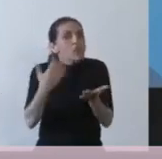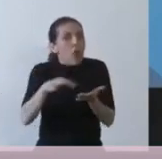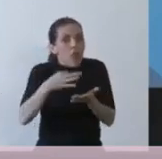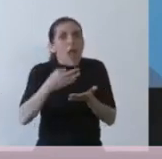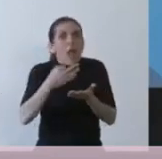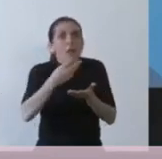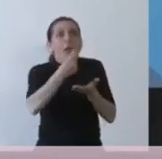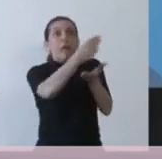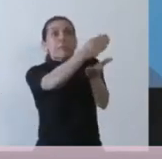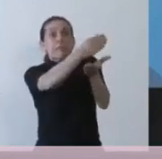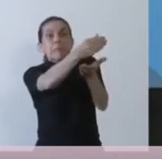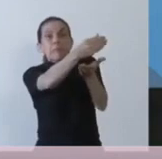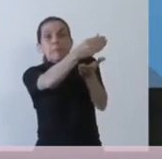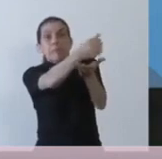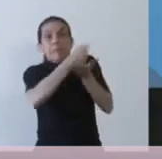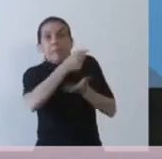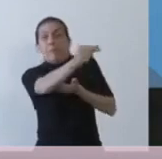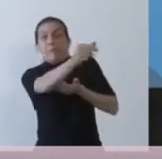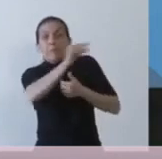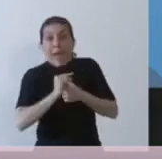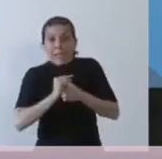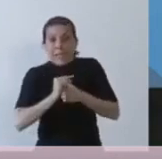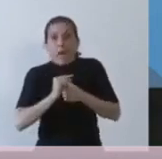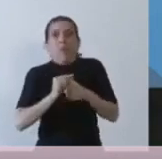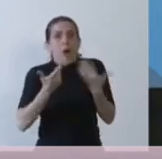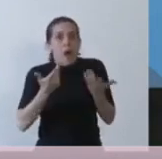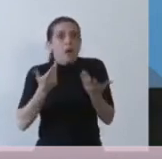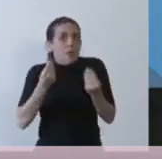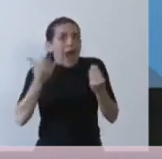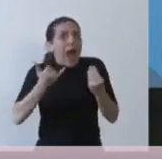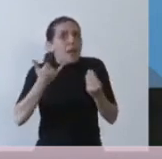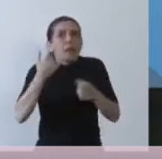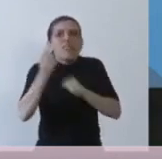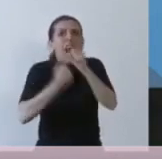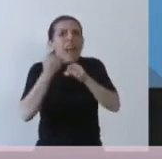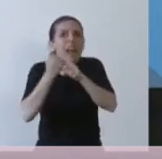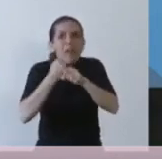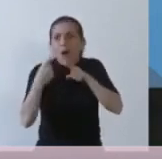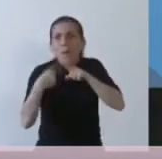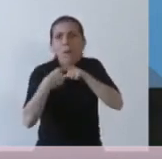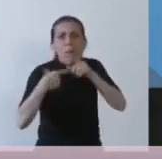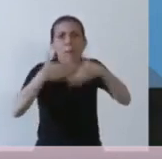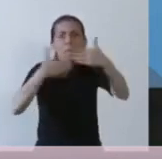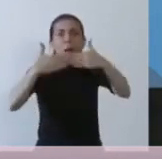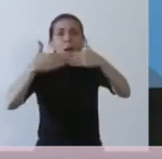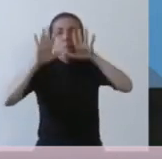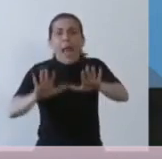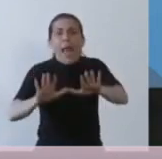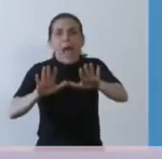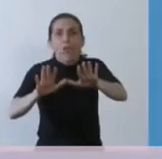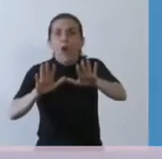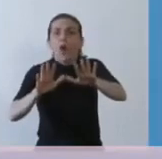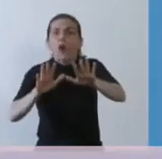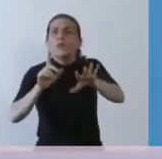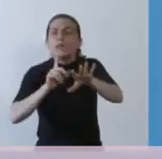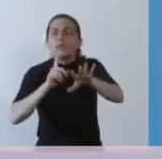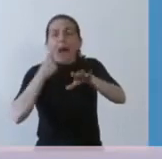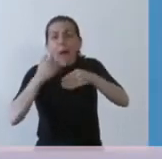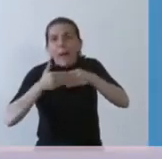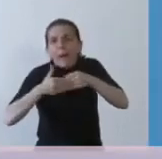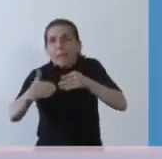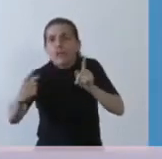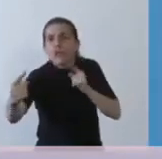para evitar que esta situación de parate que Esperamos sea acotada en el tiempo sea lo más breve posible permita a las